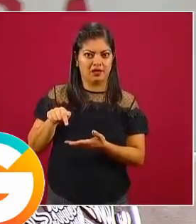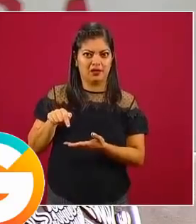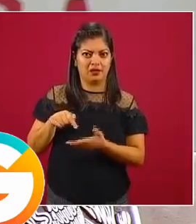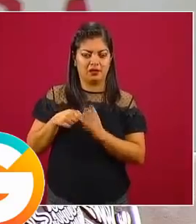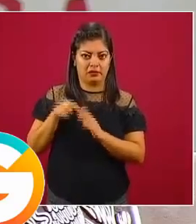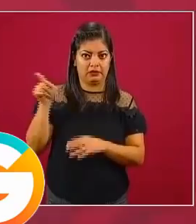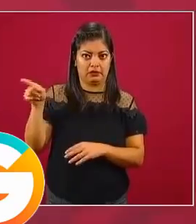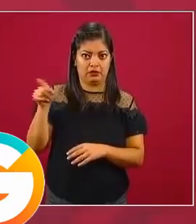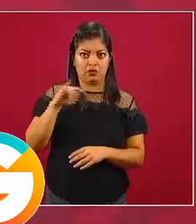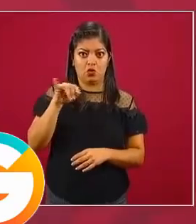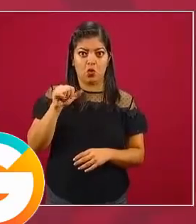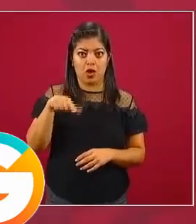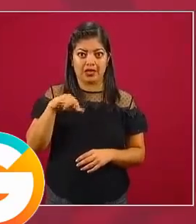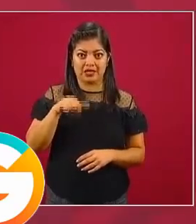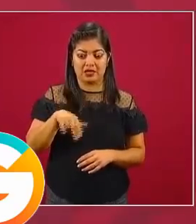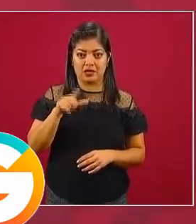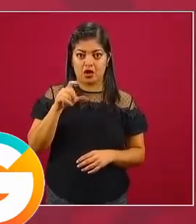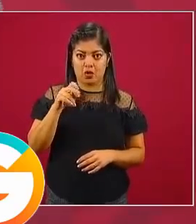Joaquín, y